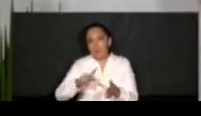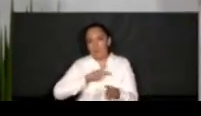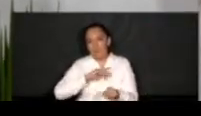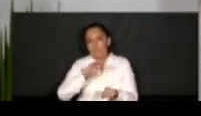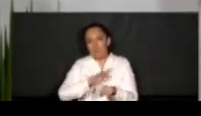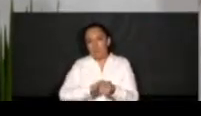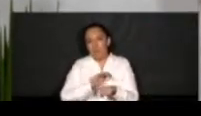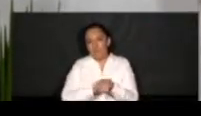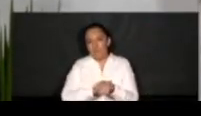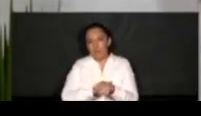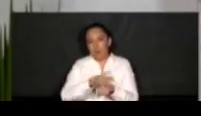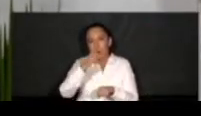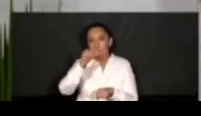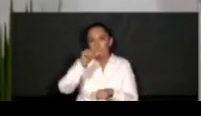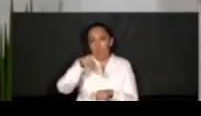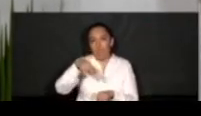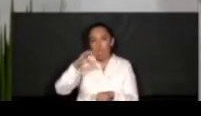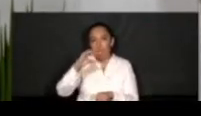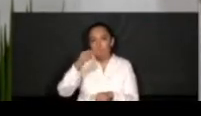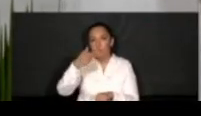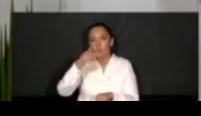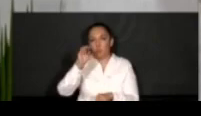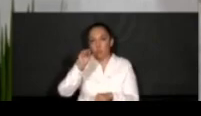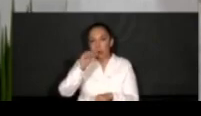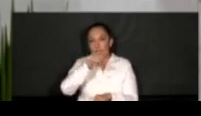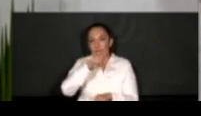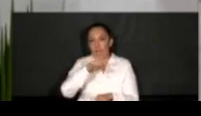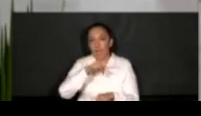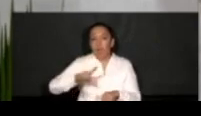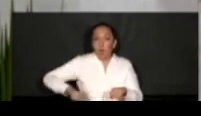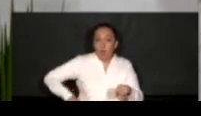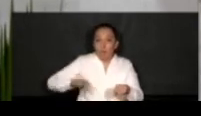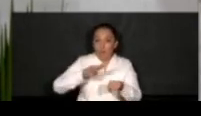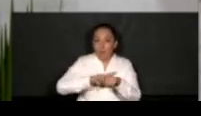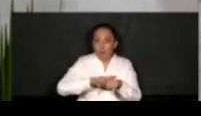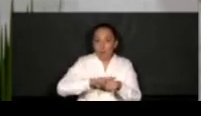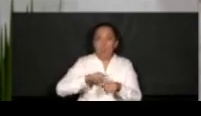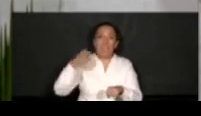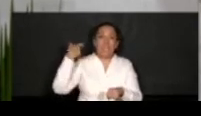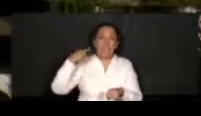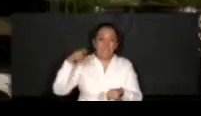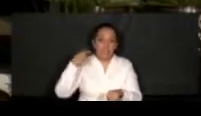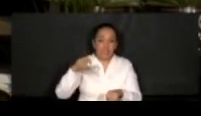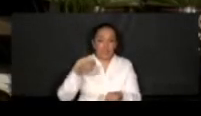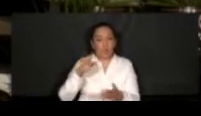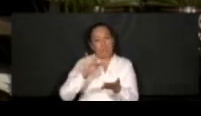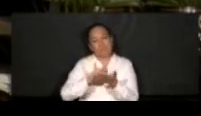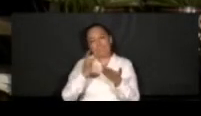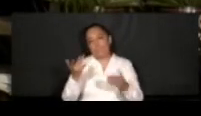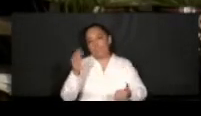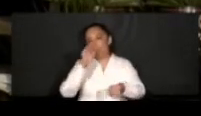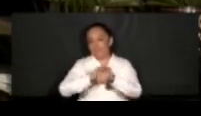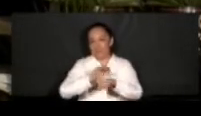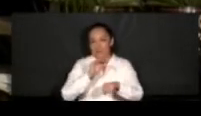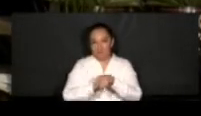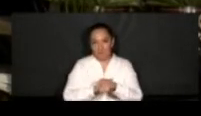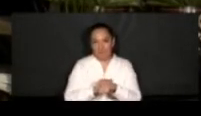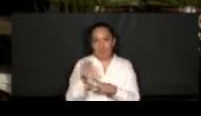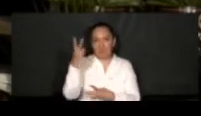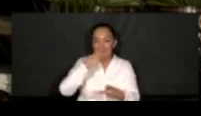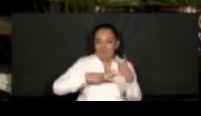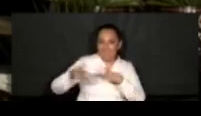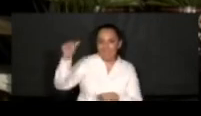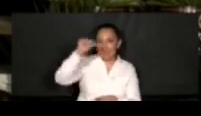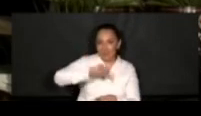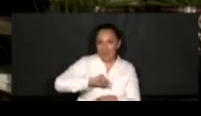Servién, Pancho Domínguez, gobernador constitucional del estado de Querétaro, gracias, querido amigo. De la misma forma,